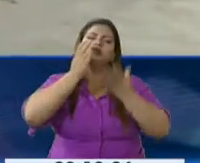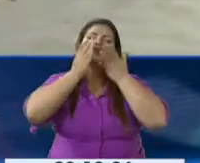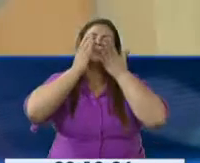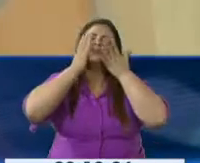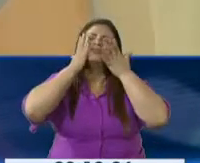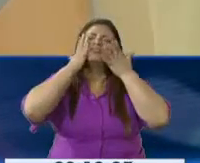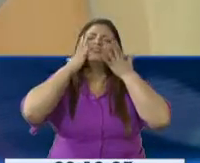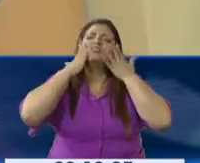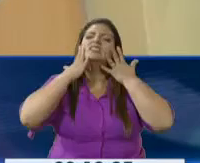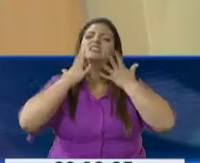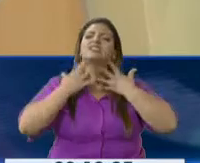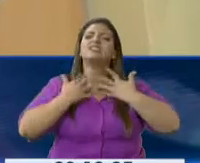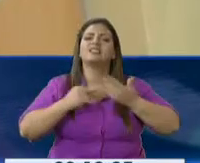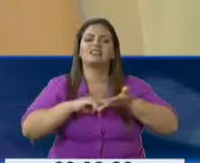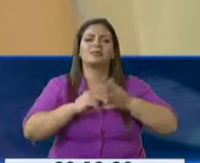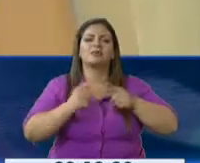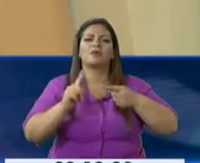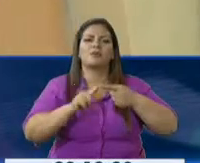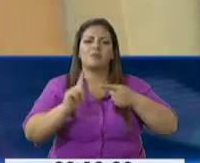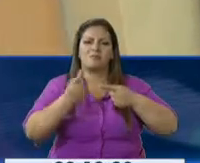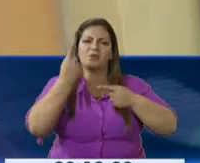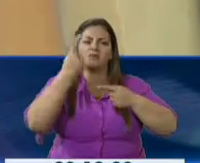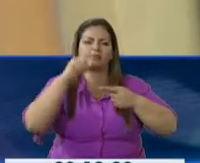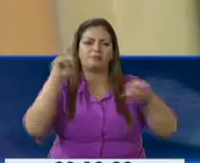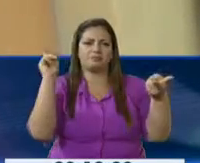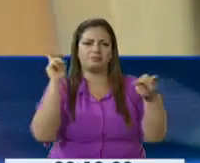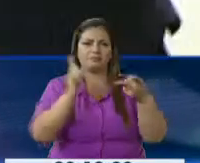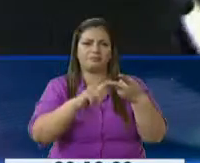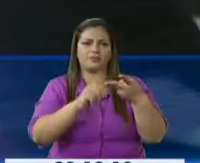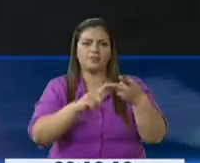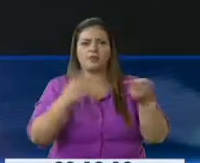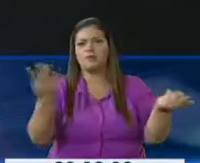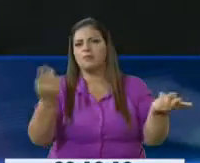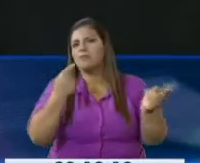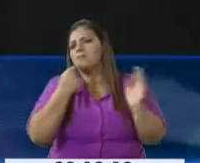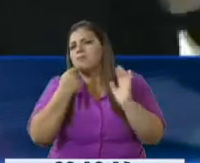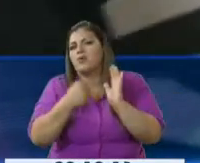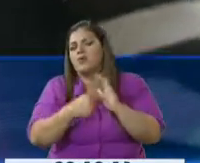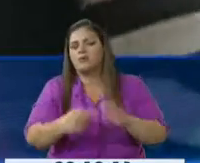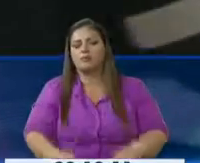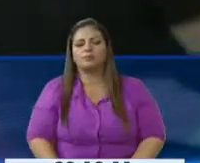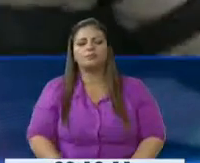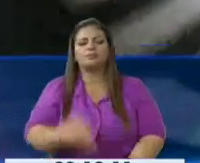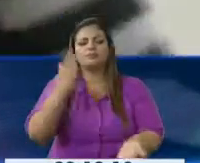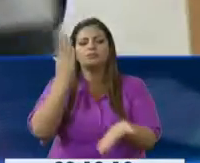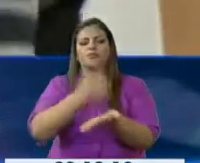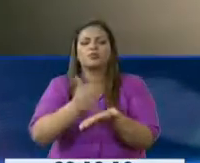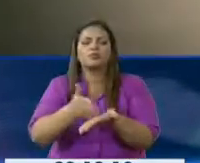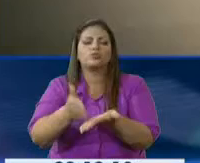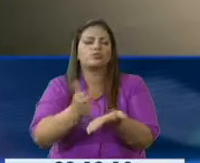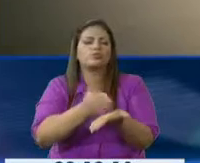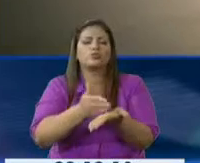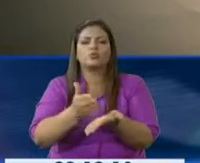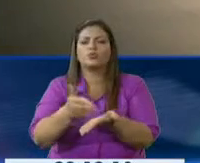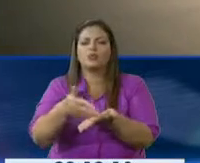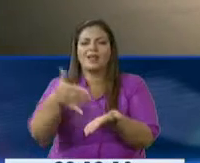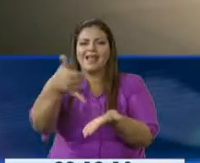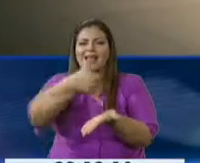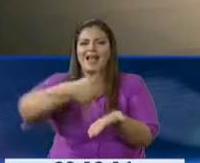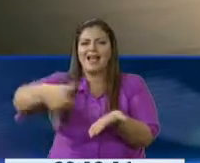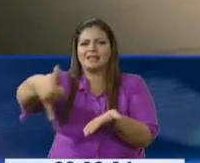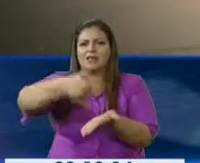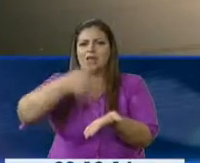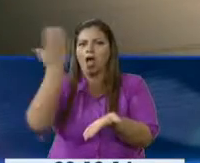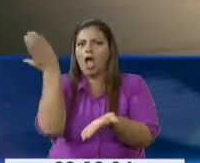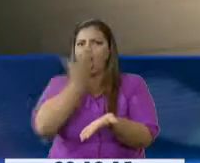que presenta las ampollas. Ya. Decimos en términos médicos frictenas, pero son las ampollas. Ya ahí viene, interviene otro elemento, digamos que